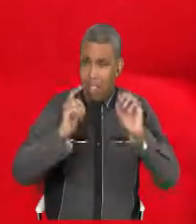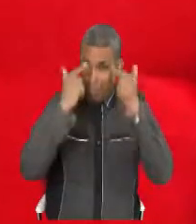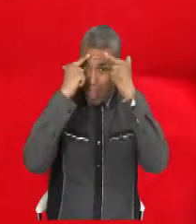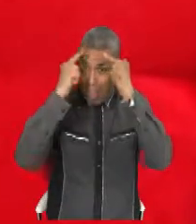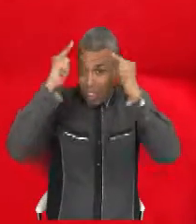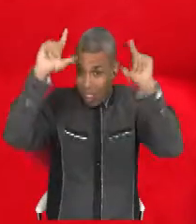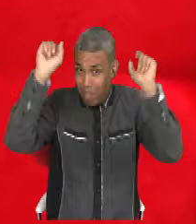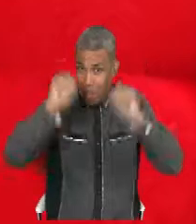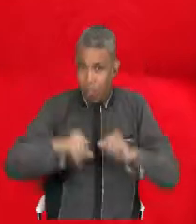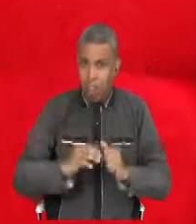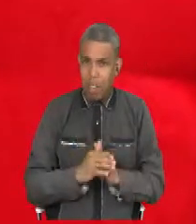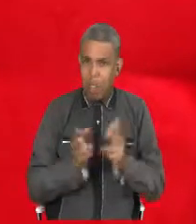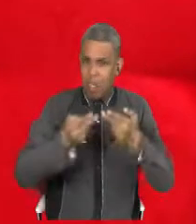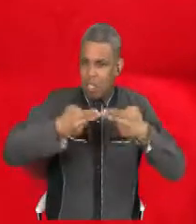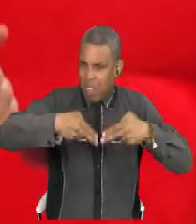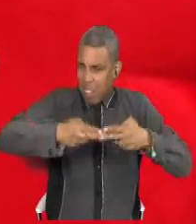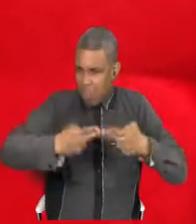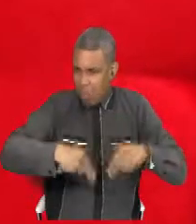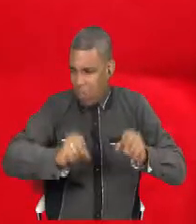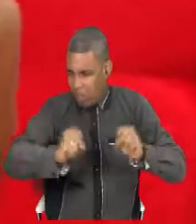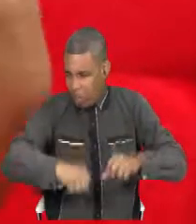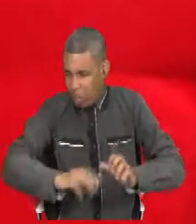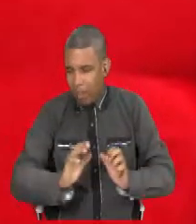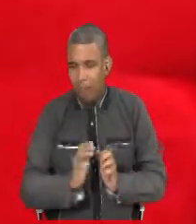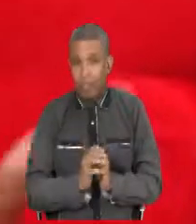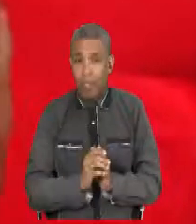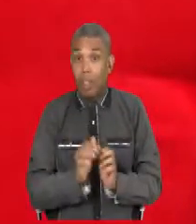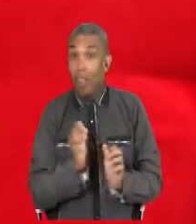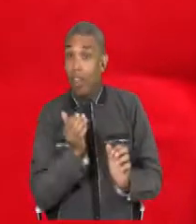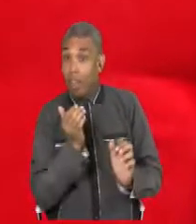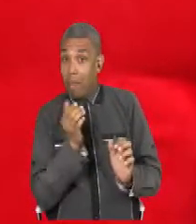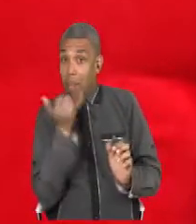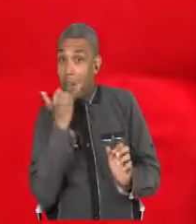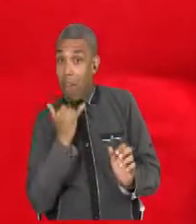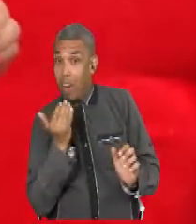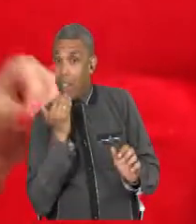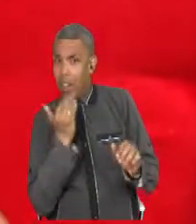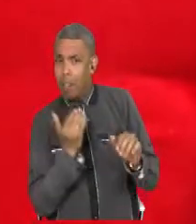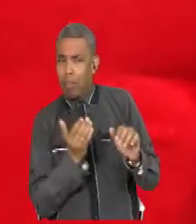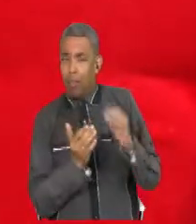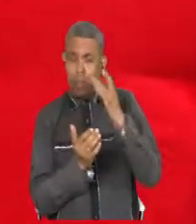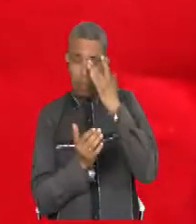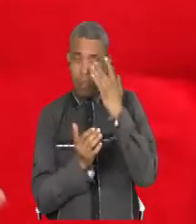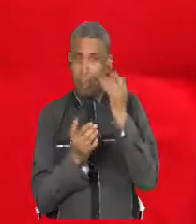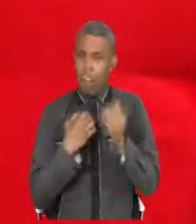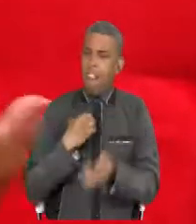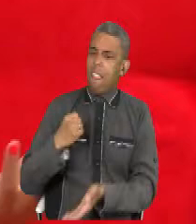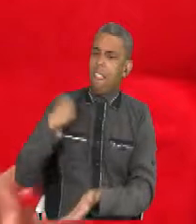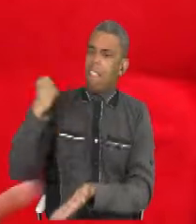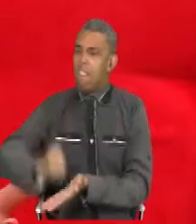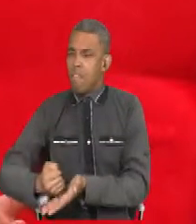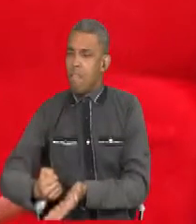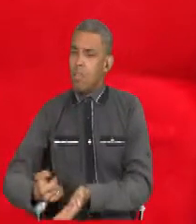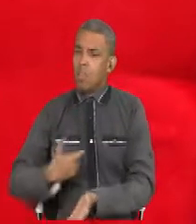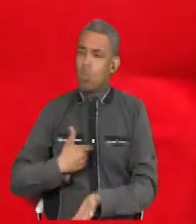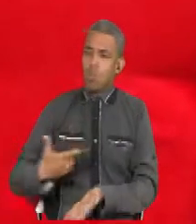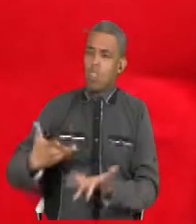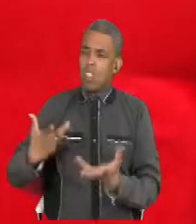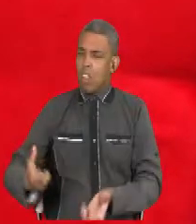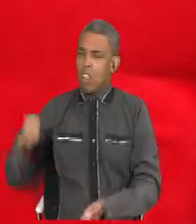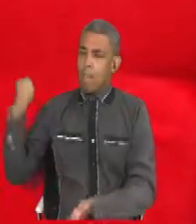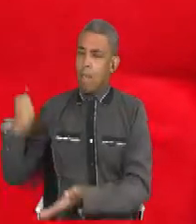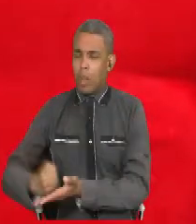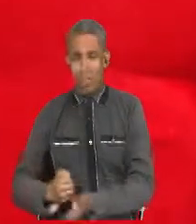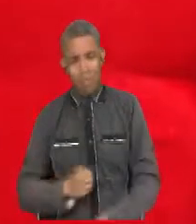sintonía. Sí, malo sería que la pareja quiera hacer algo que la otra no quiera y quiera obligarla. Entonces eso sí ya sería malo, pero